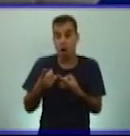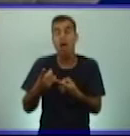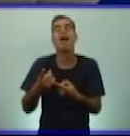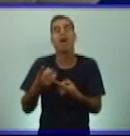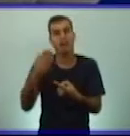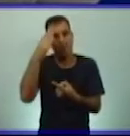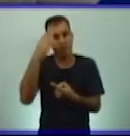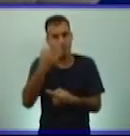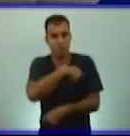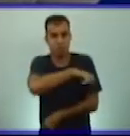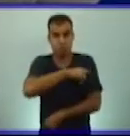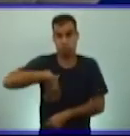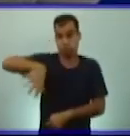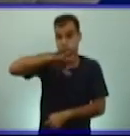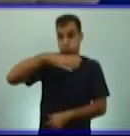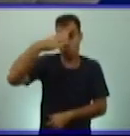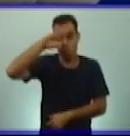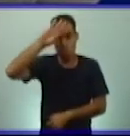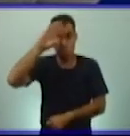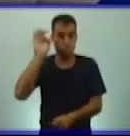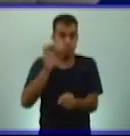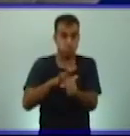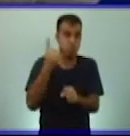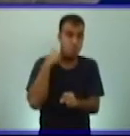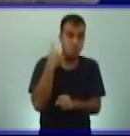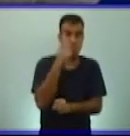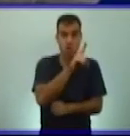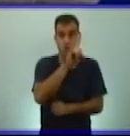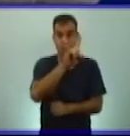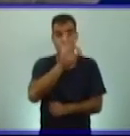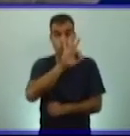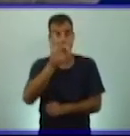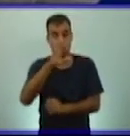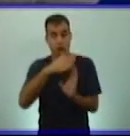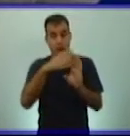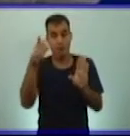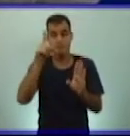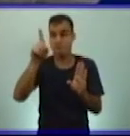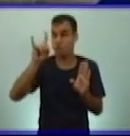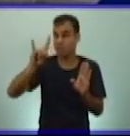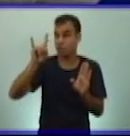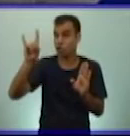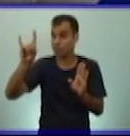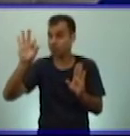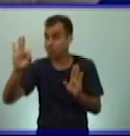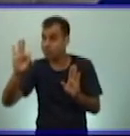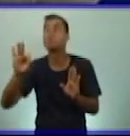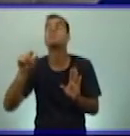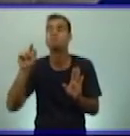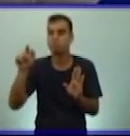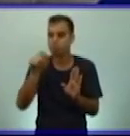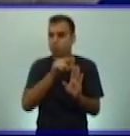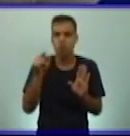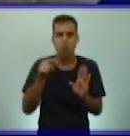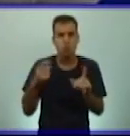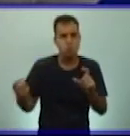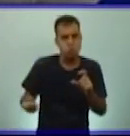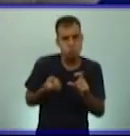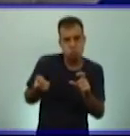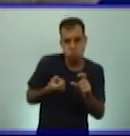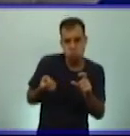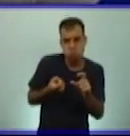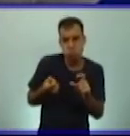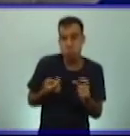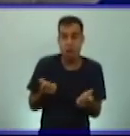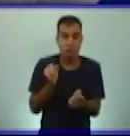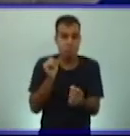desde el año 1868 hasta 1898 sostuvo cruentas guerras por liberarse